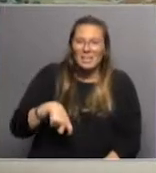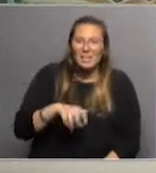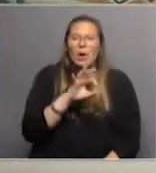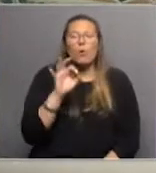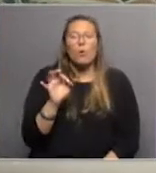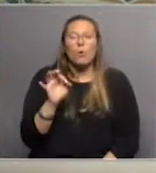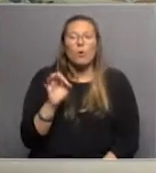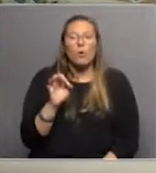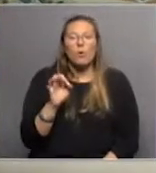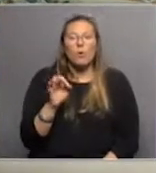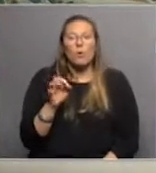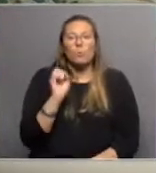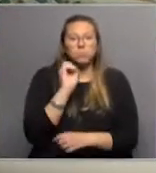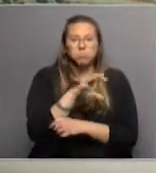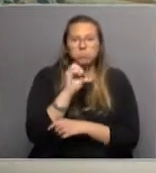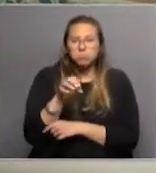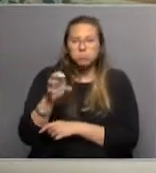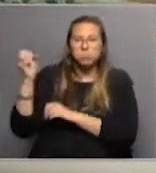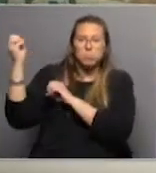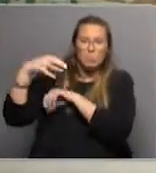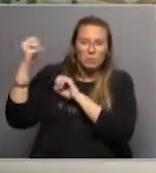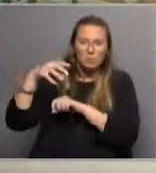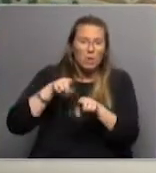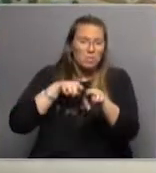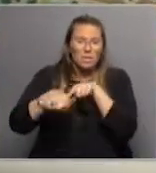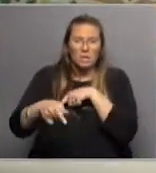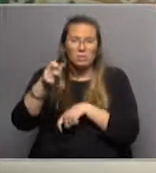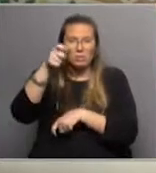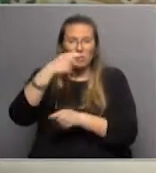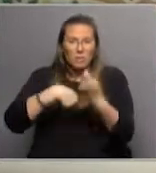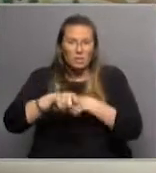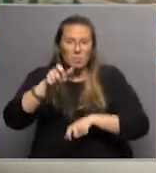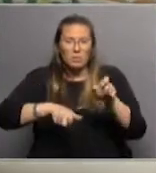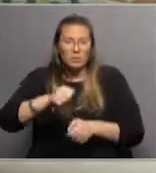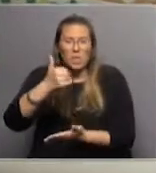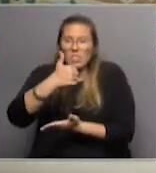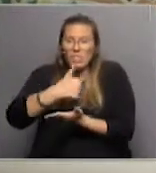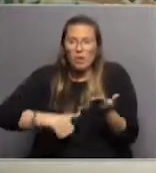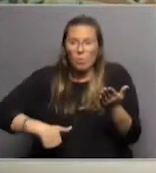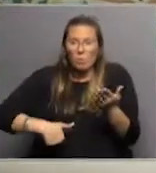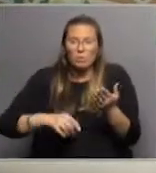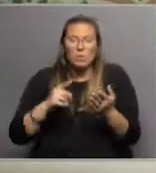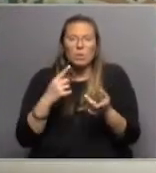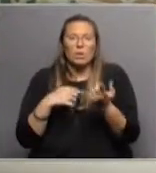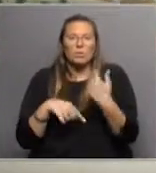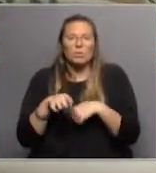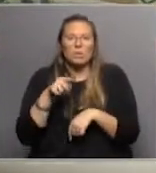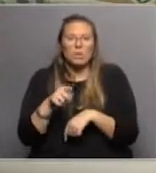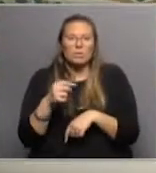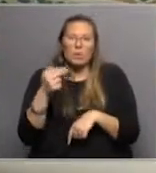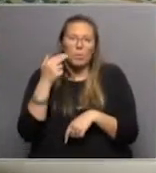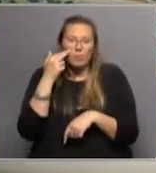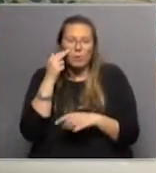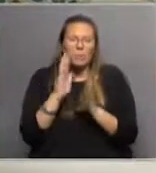a través de que los distribuidores o importadores están vendiendo directamente al público y con descuento, y está perjudicando eso a todas